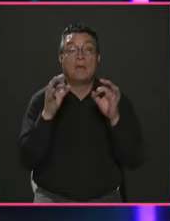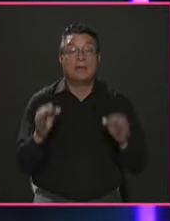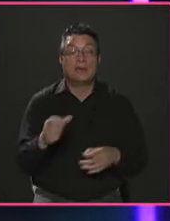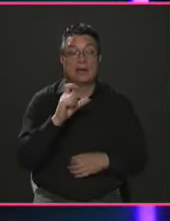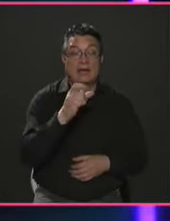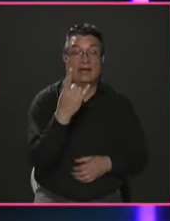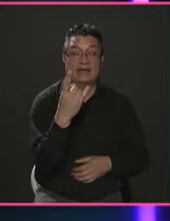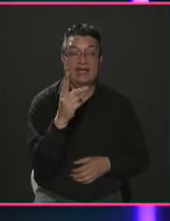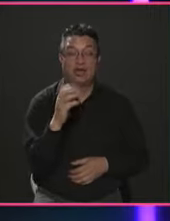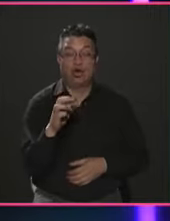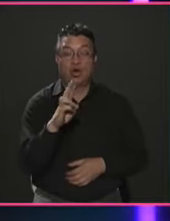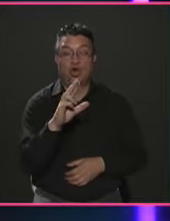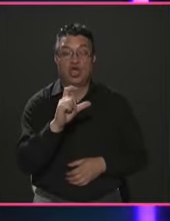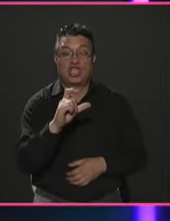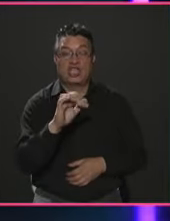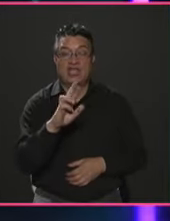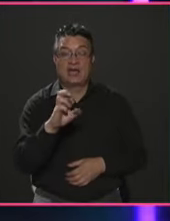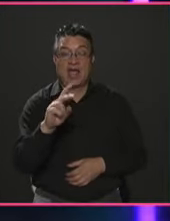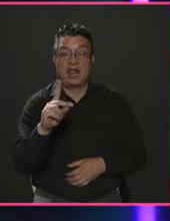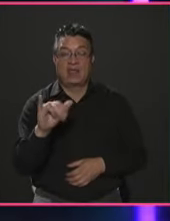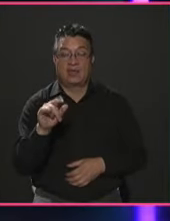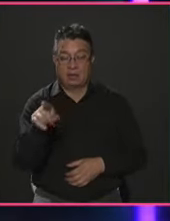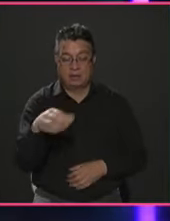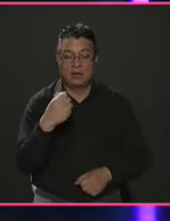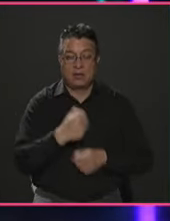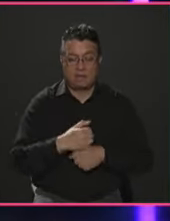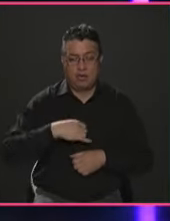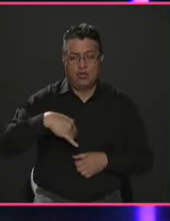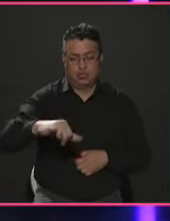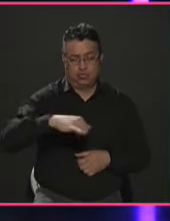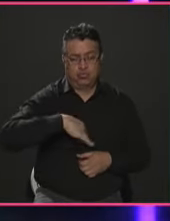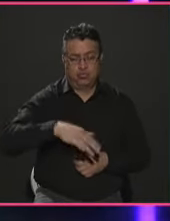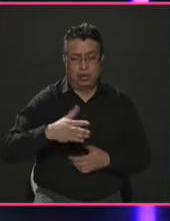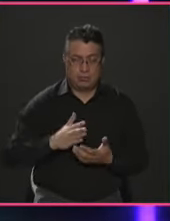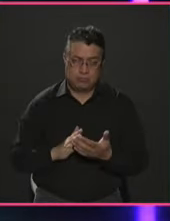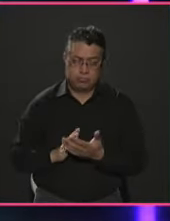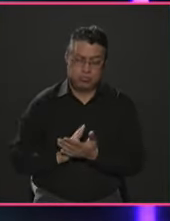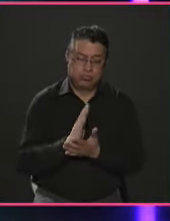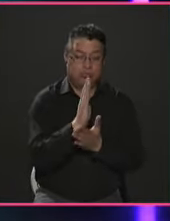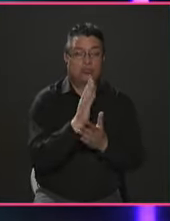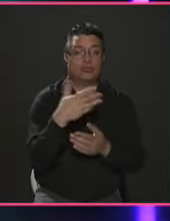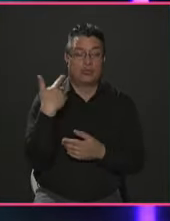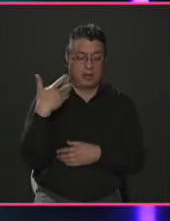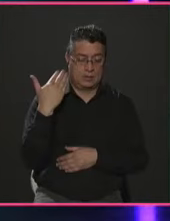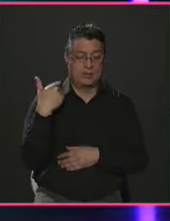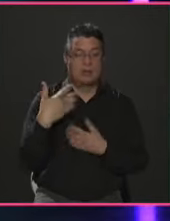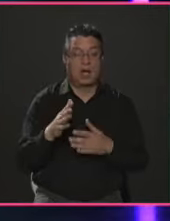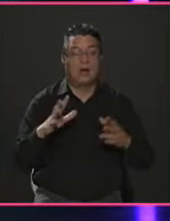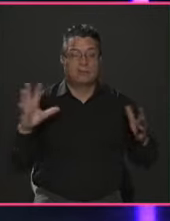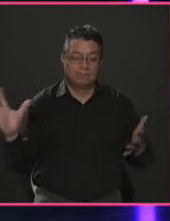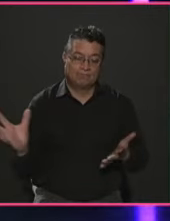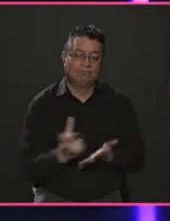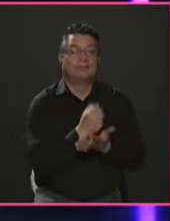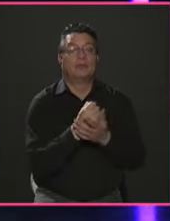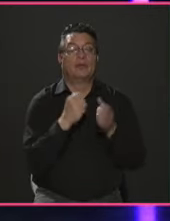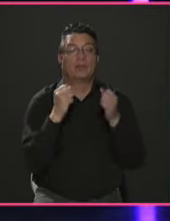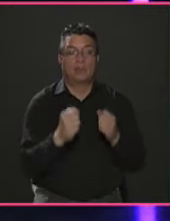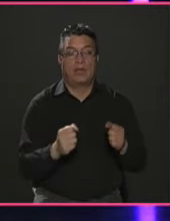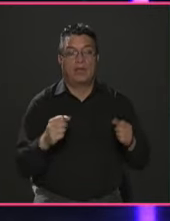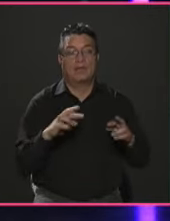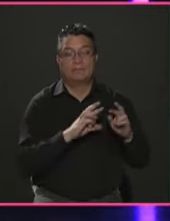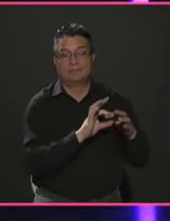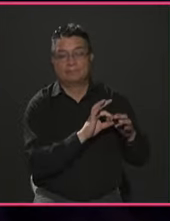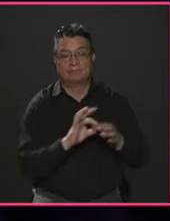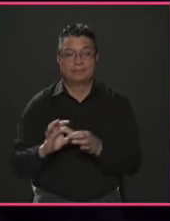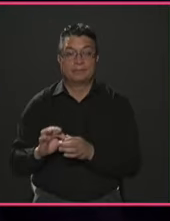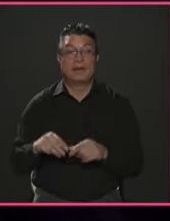girardi con el cual hemos estado trabajando desde el inicio para finalmente lograr hacer que las cosas pasen